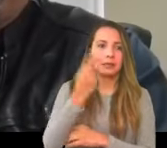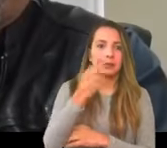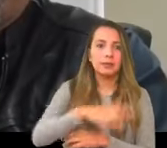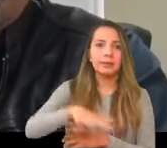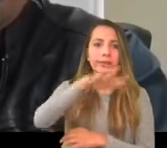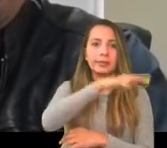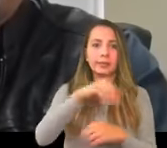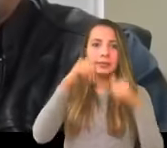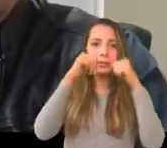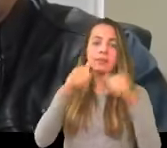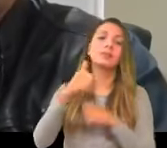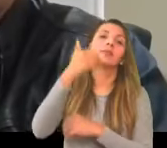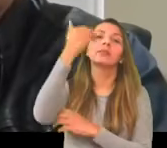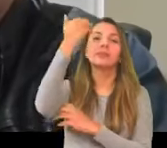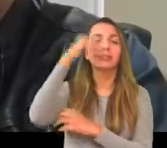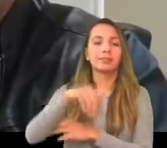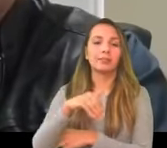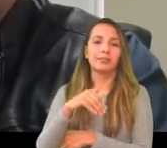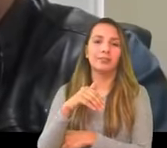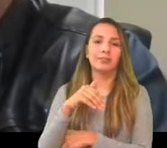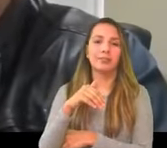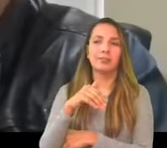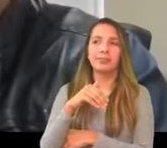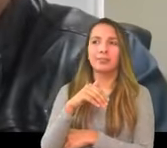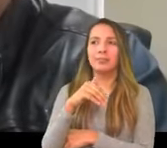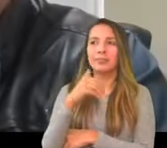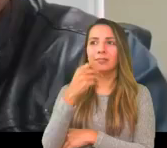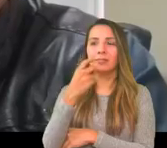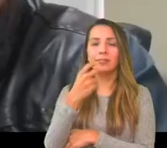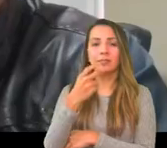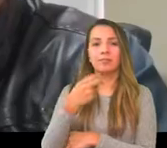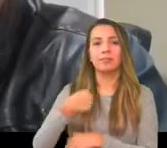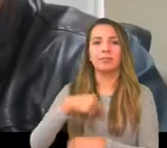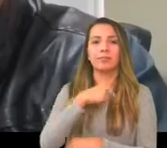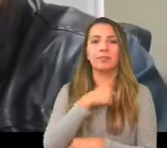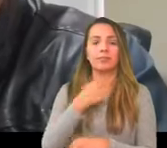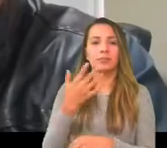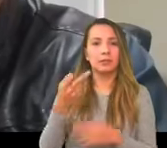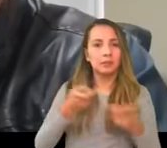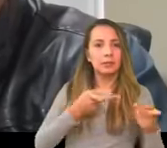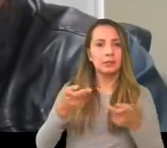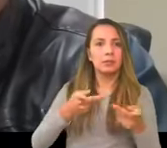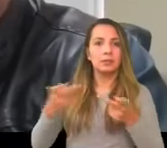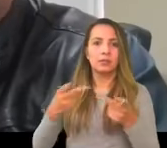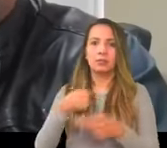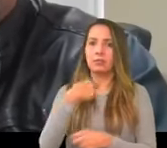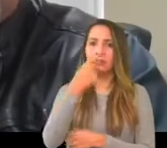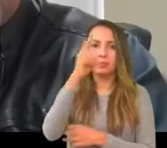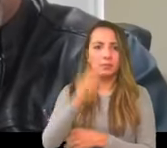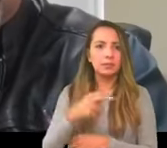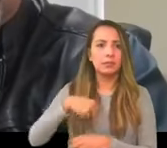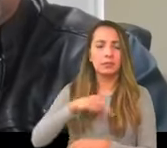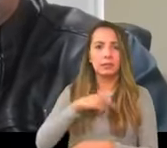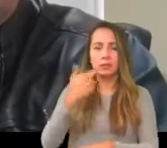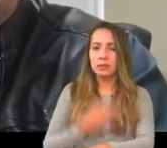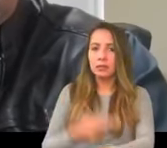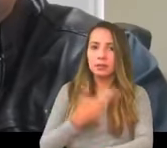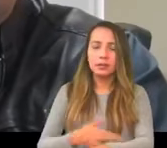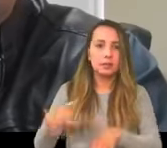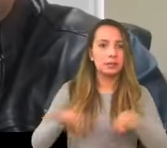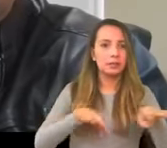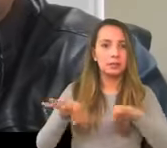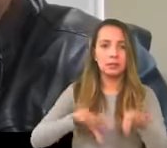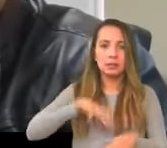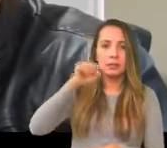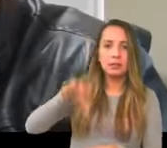ya sabemos que las condiciones de la infraestructura que tenemos, pero sí les digo que estamos trabajando para restablecer esto, ¿no? Que